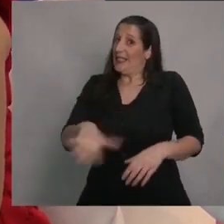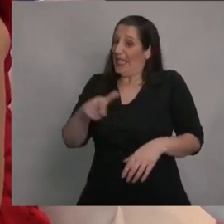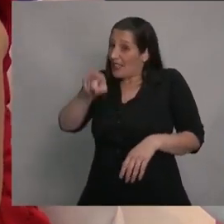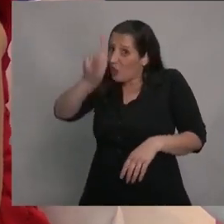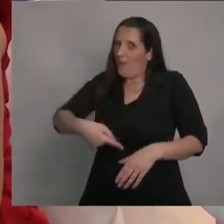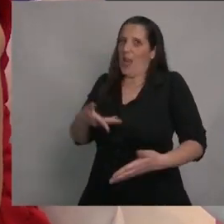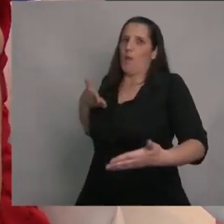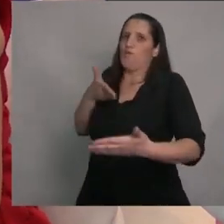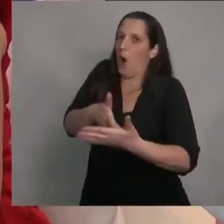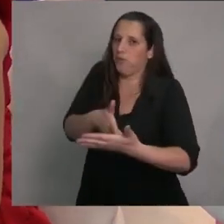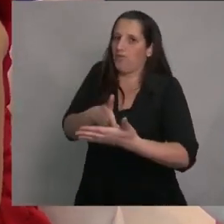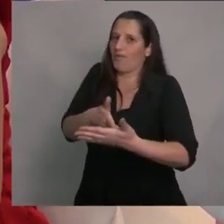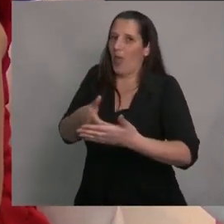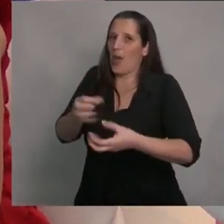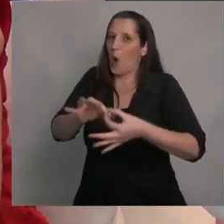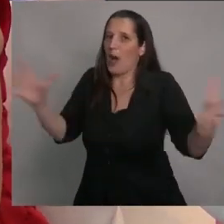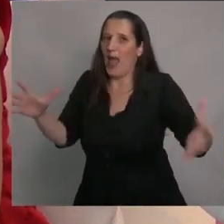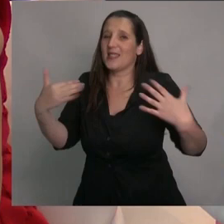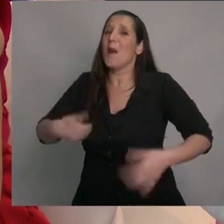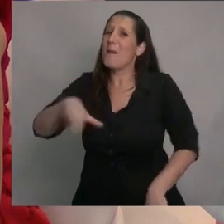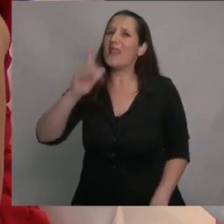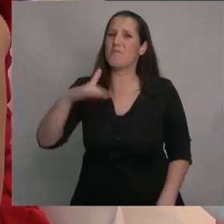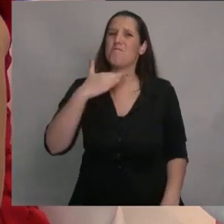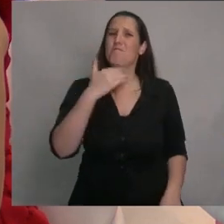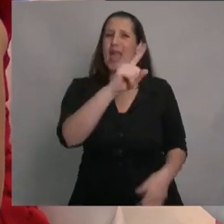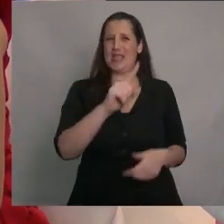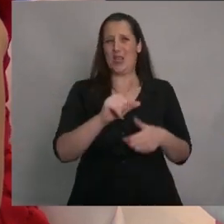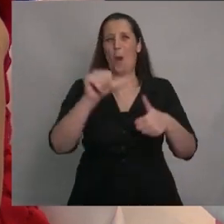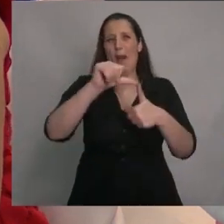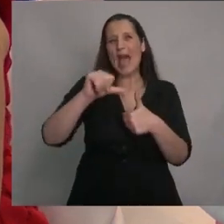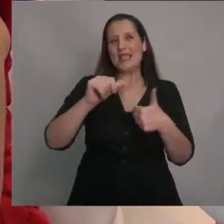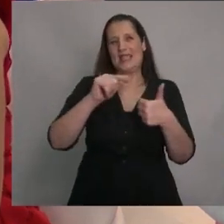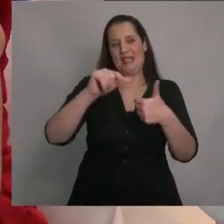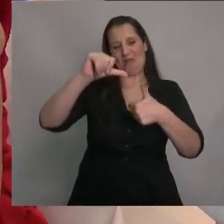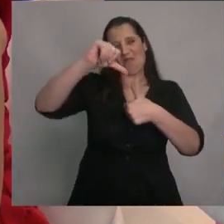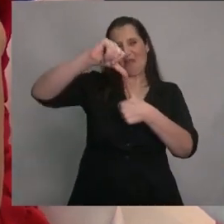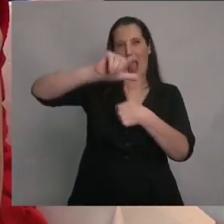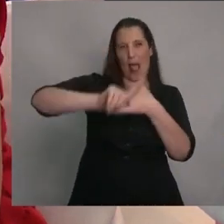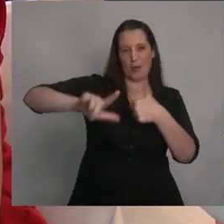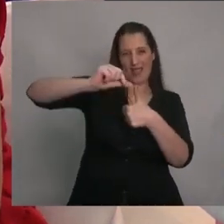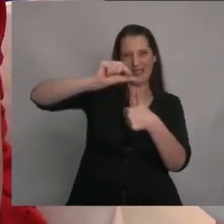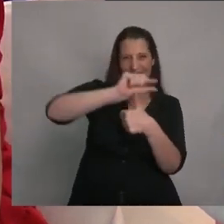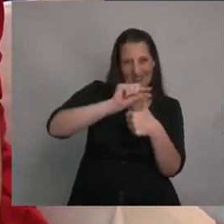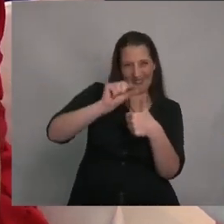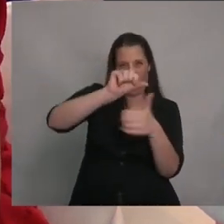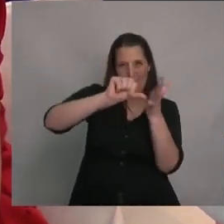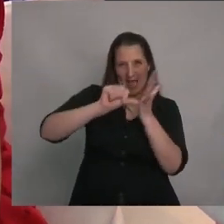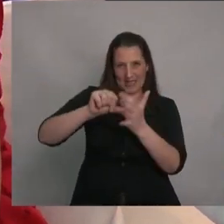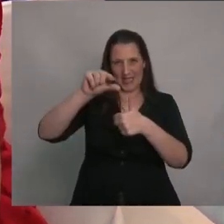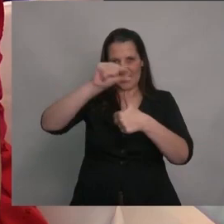es característico de México, de los países del Triángulo Norte, centroamericano, y responde y